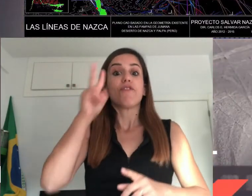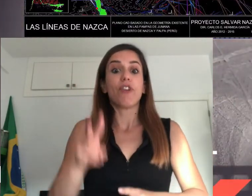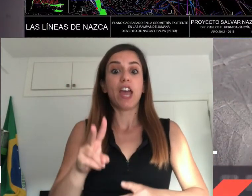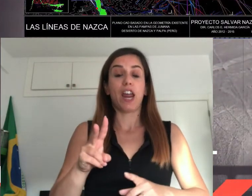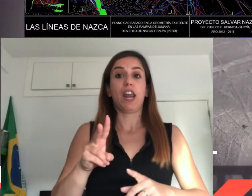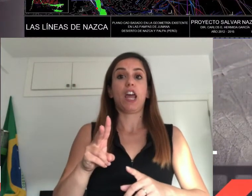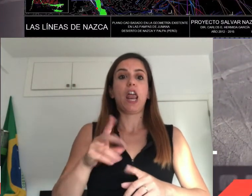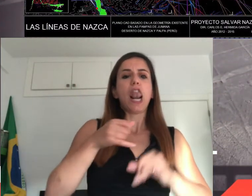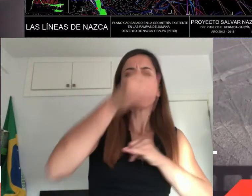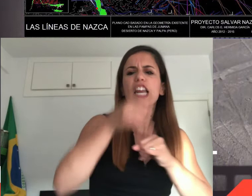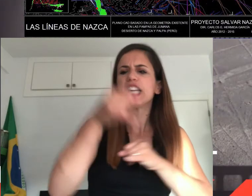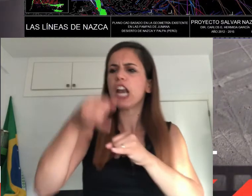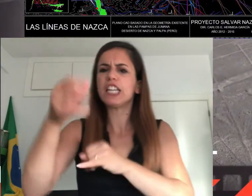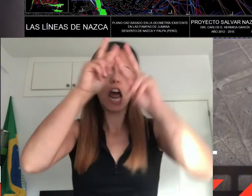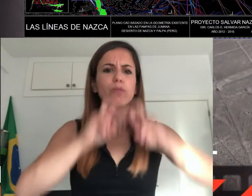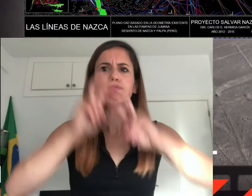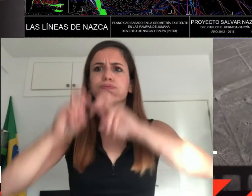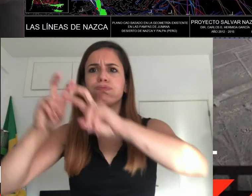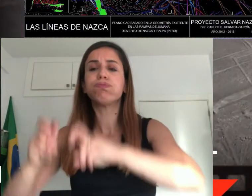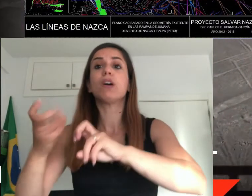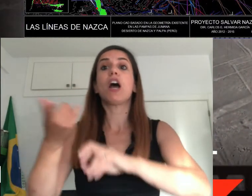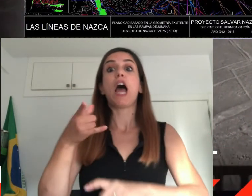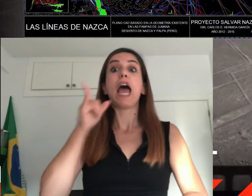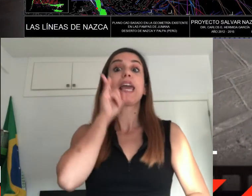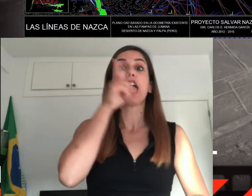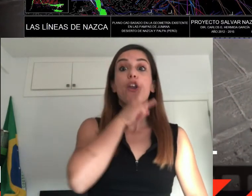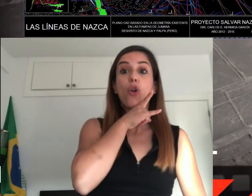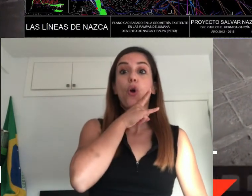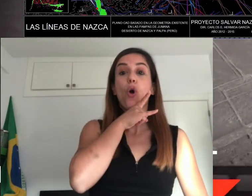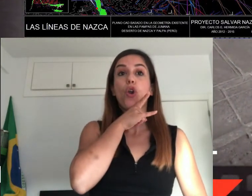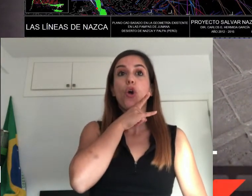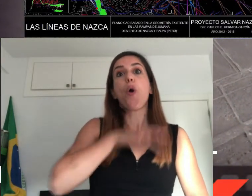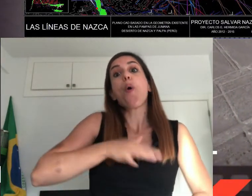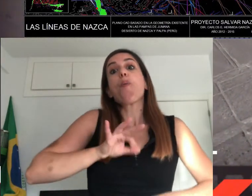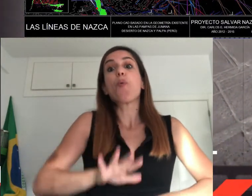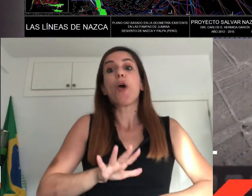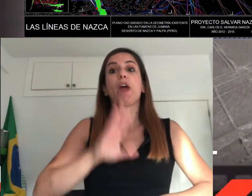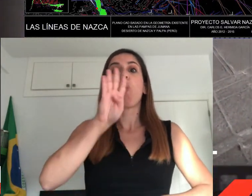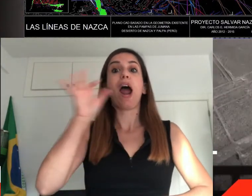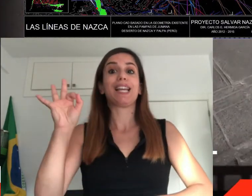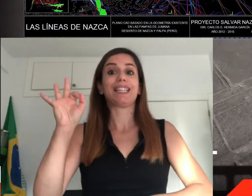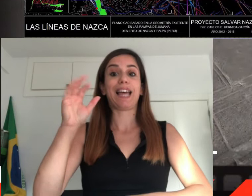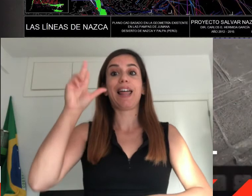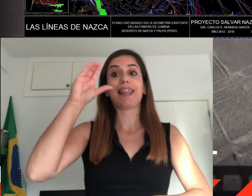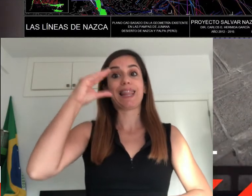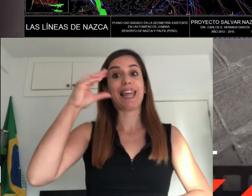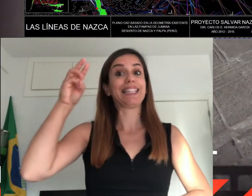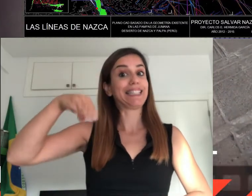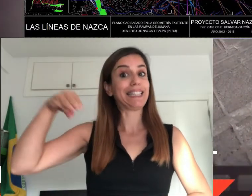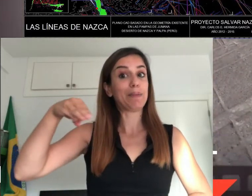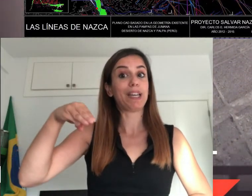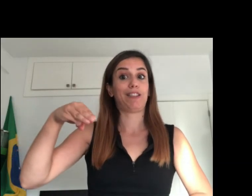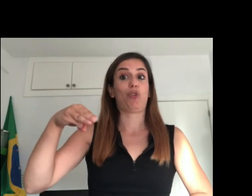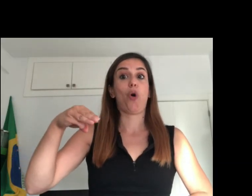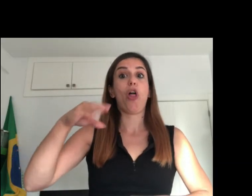error de este mapeo alcanza como máximo los 40 centímetros dentro de esta burrada de